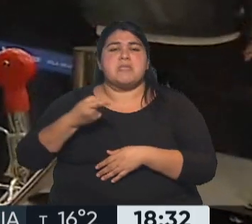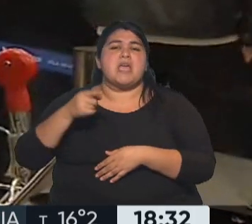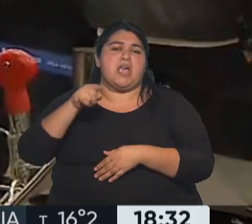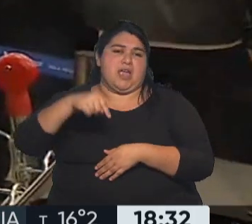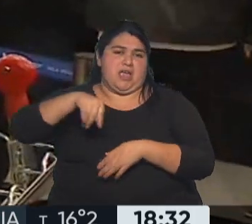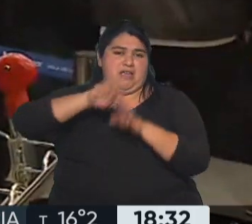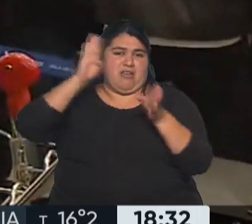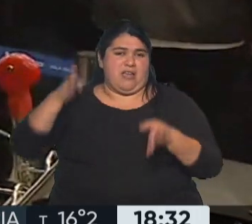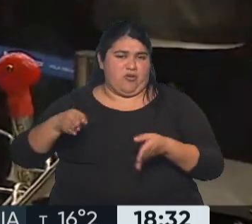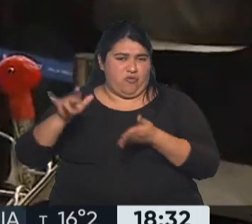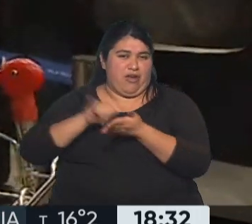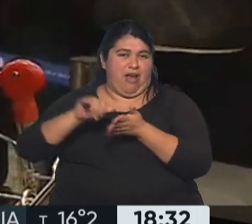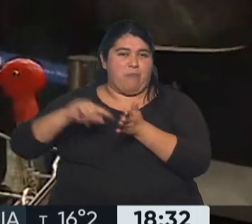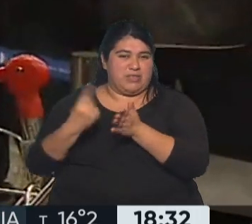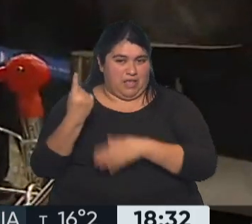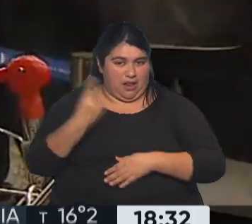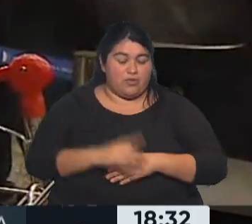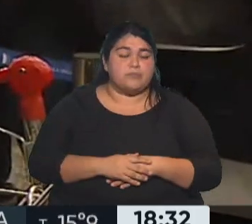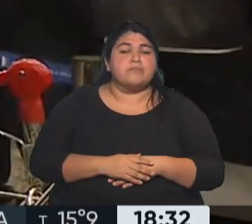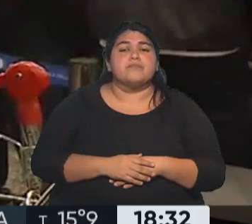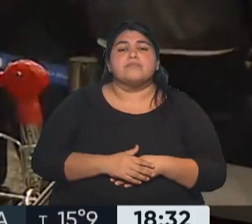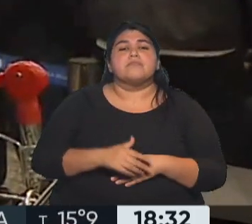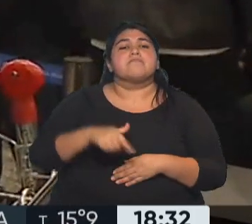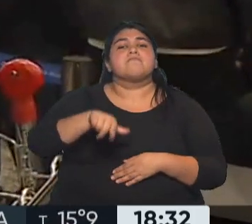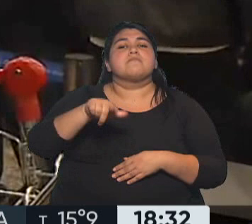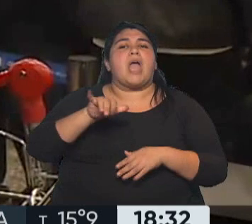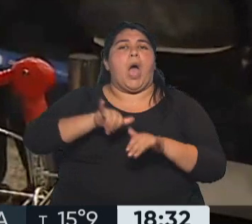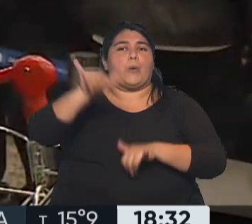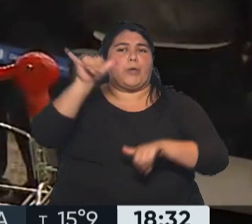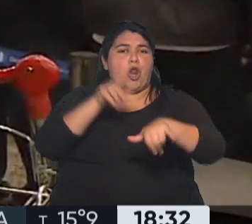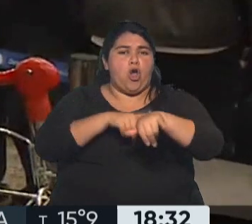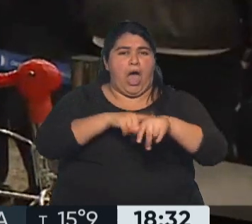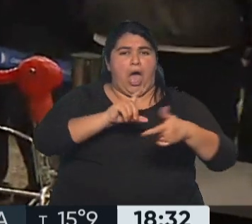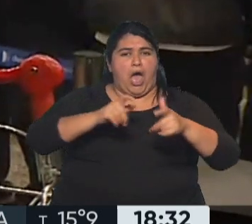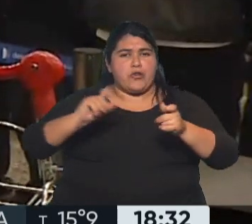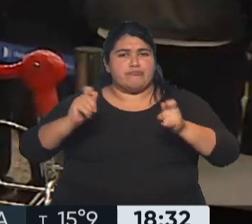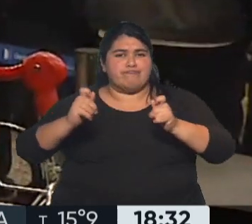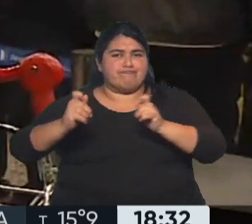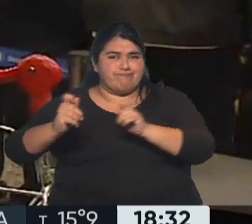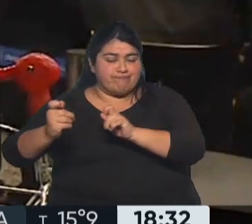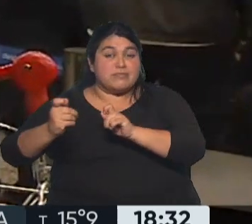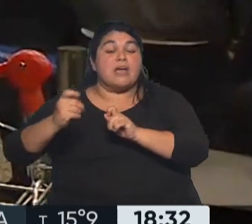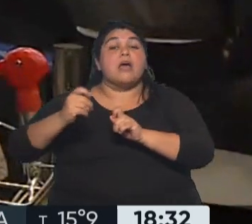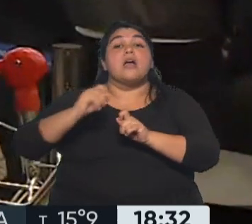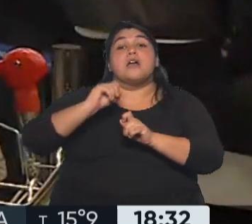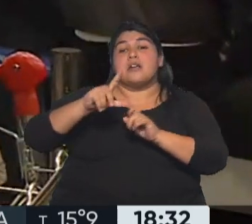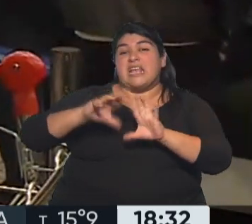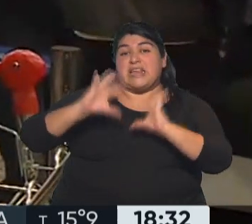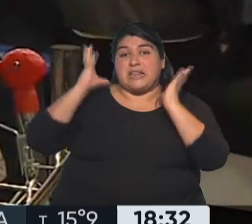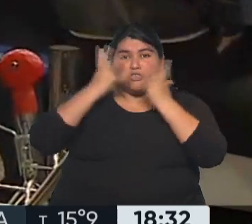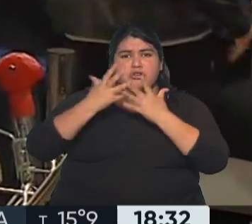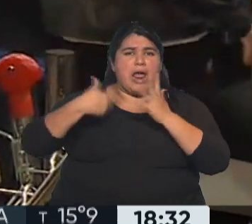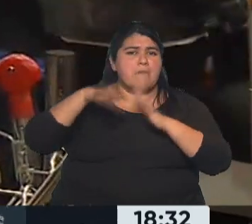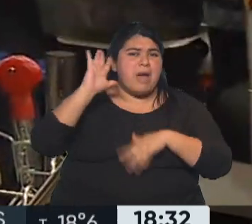ahora en el jorge newbery donde tuvieron que modificar horarios en el aeropuerto internacional más de 20